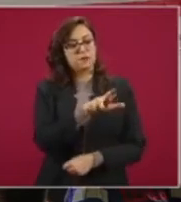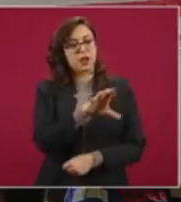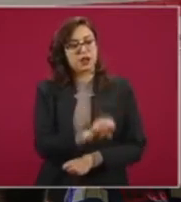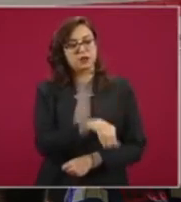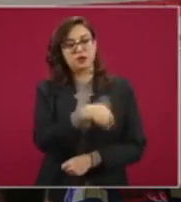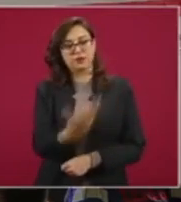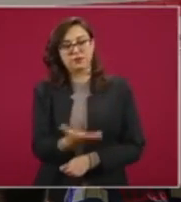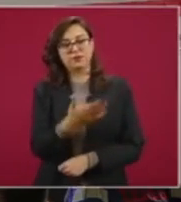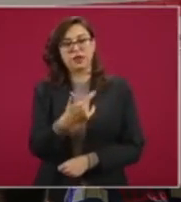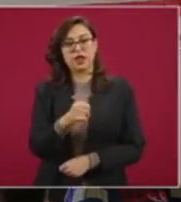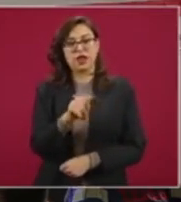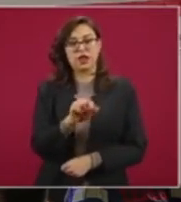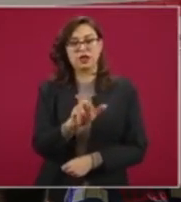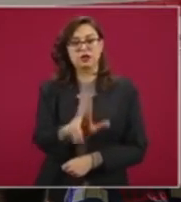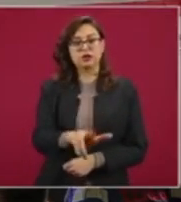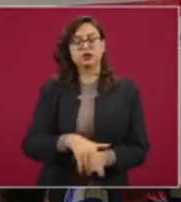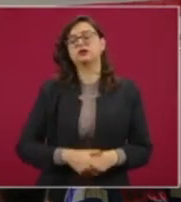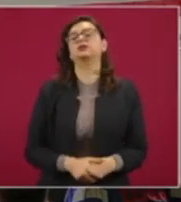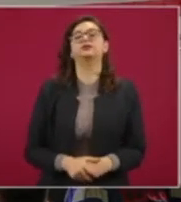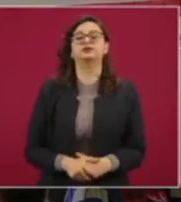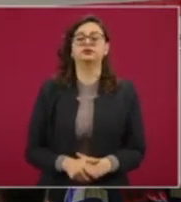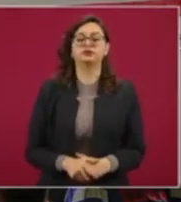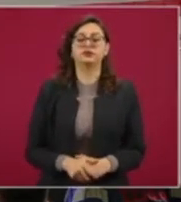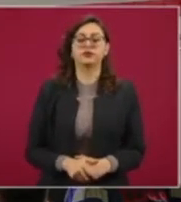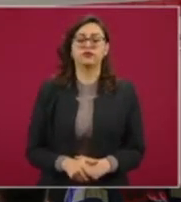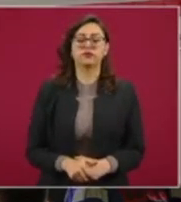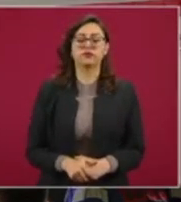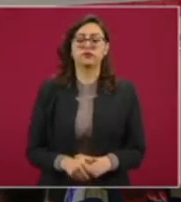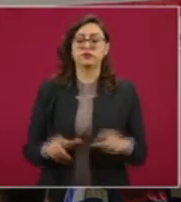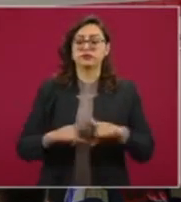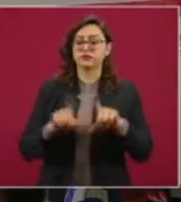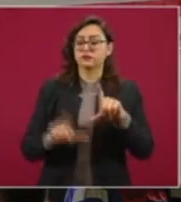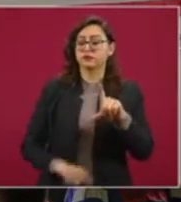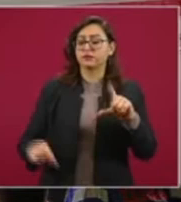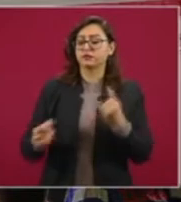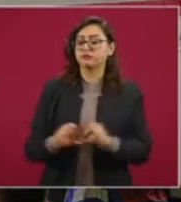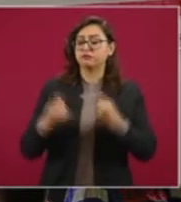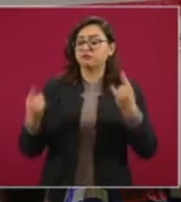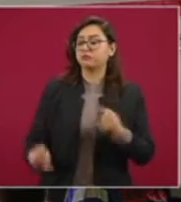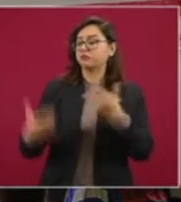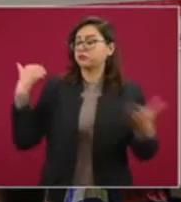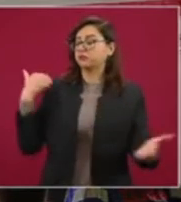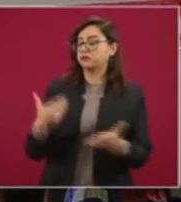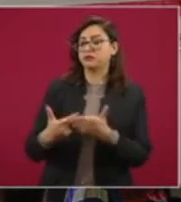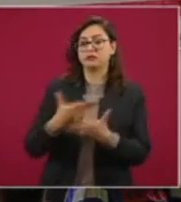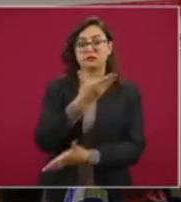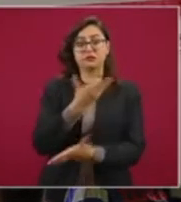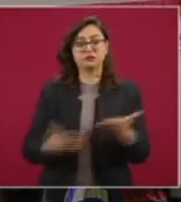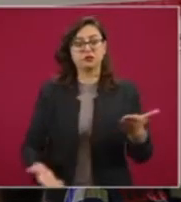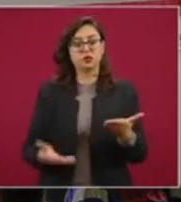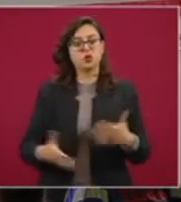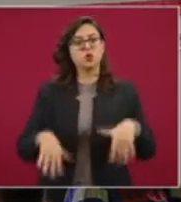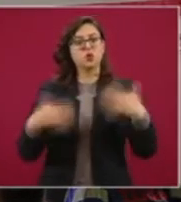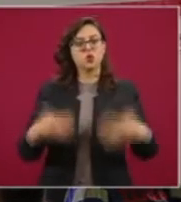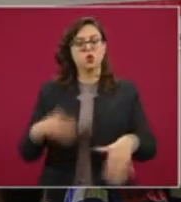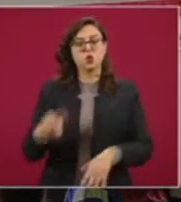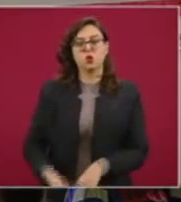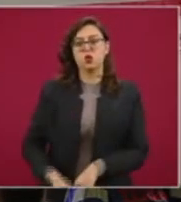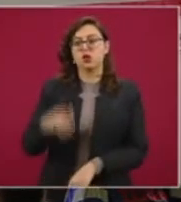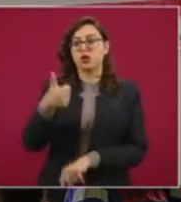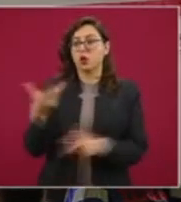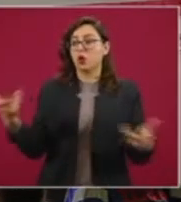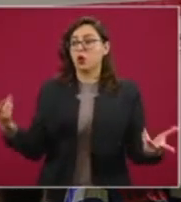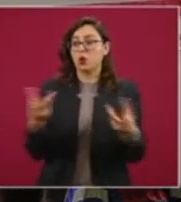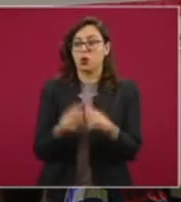Hoy como nunca, en la historia del sector salud en México, se requiere de voluntad y esfuerzos de colaboración. En ese sentido,